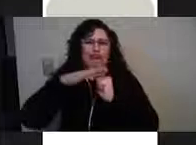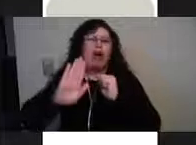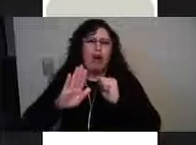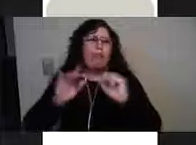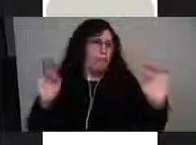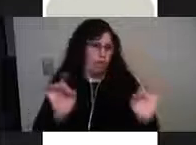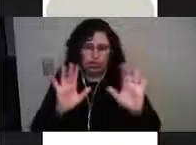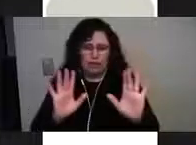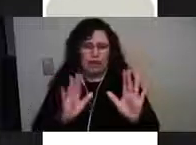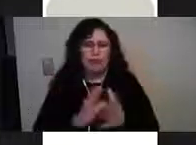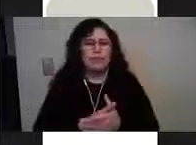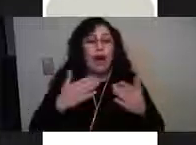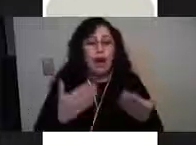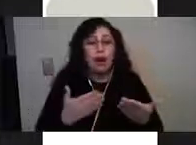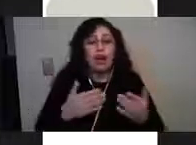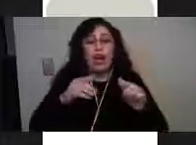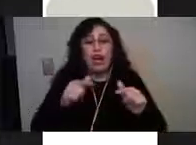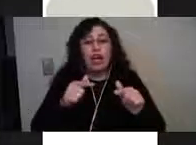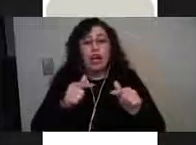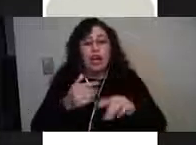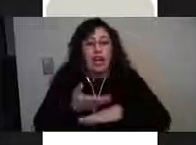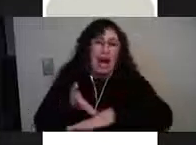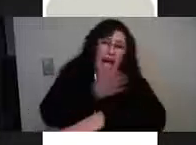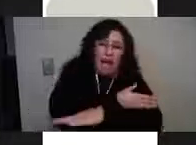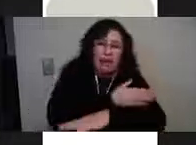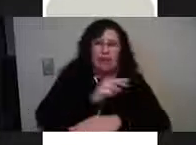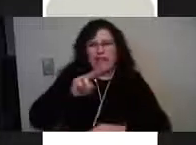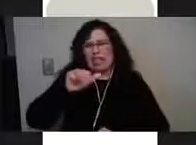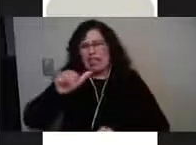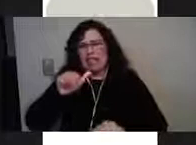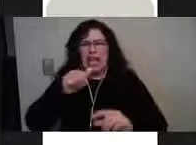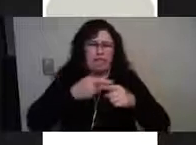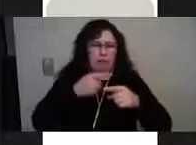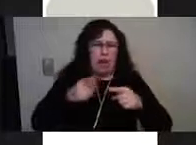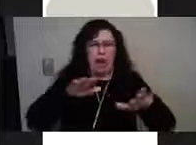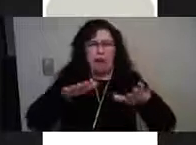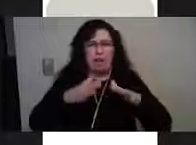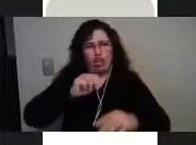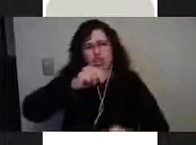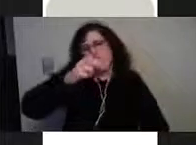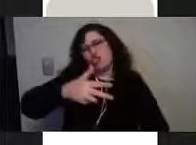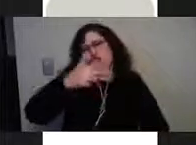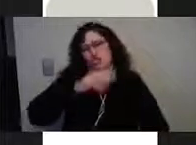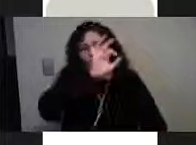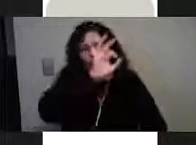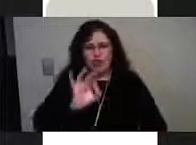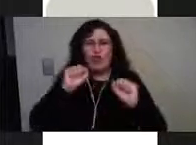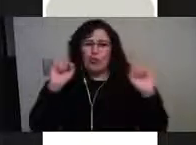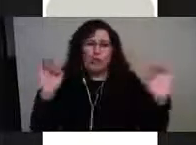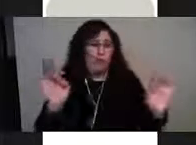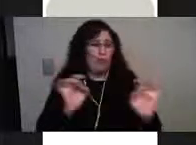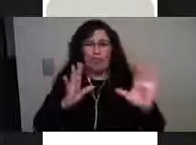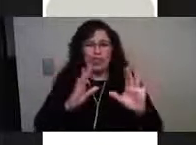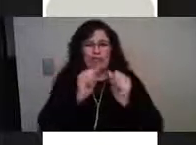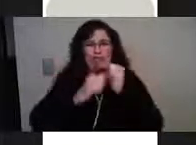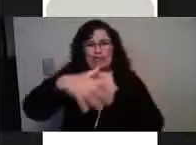Tiene mucho más riesgo de tener este trastorno de la postura y del movimiento, ya que además trae una serie de otras cosas más asociadas, ¿ya? Pero